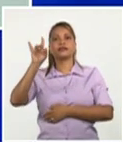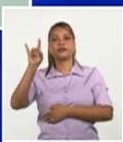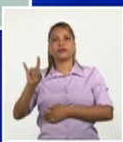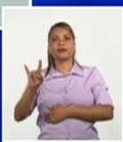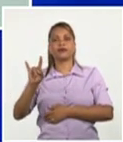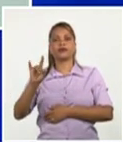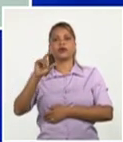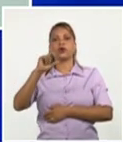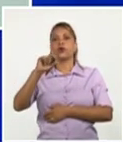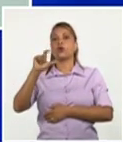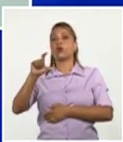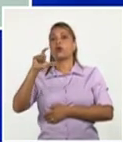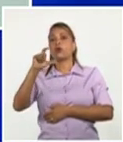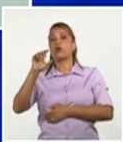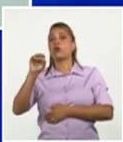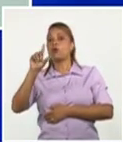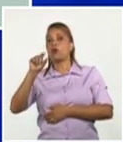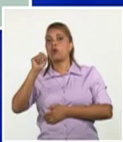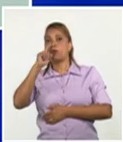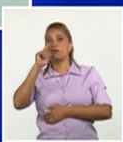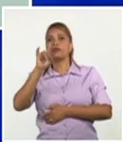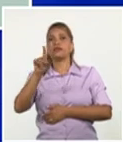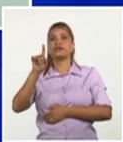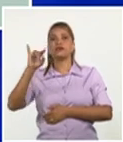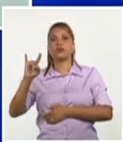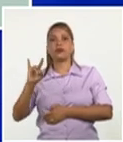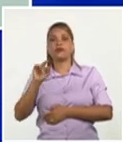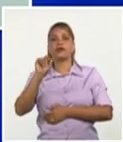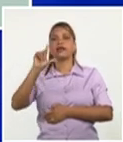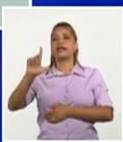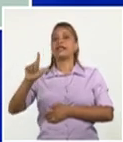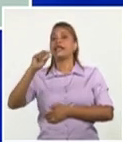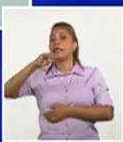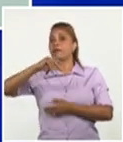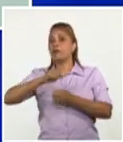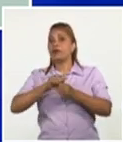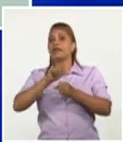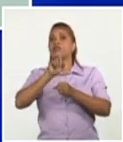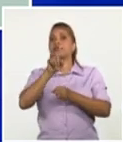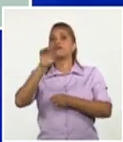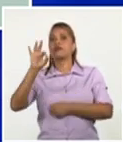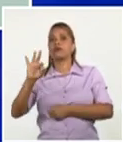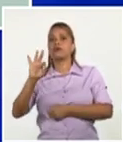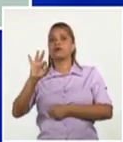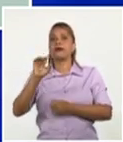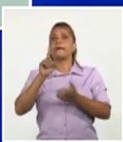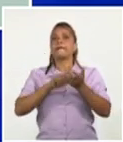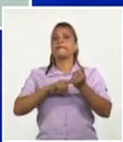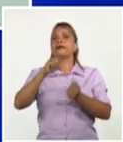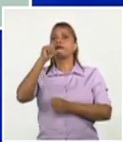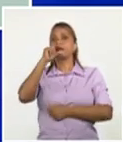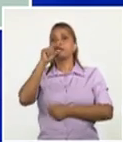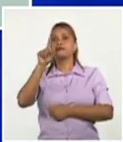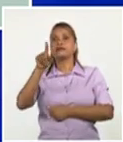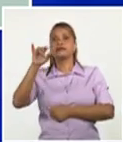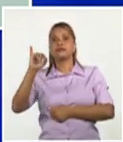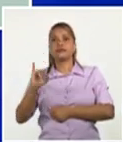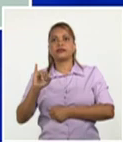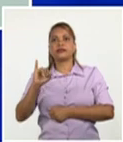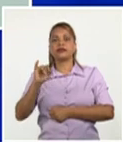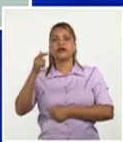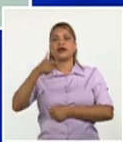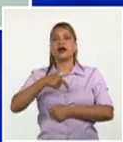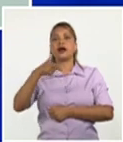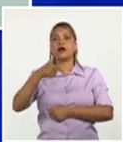39, Colón 19, Limonar 18, Pedro Betancur 16,